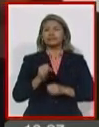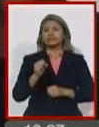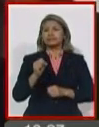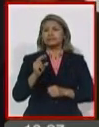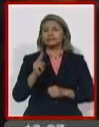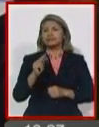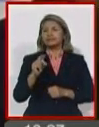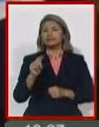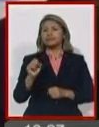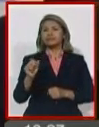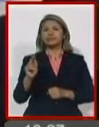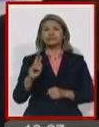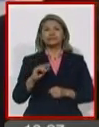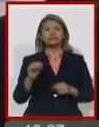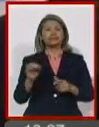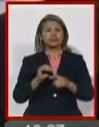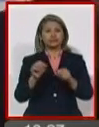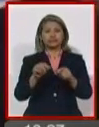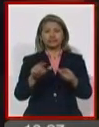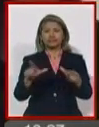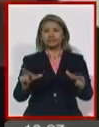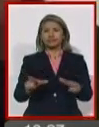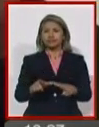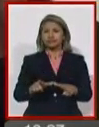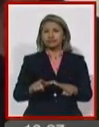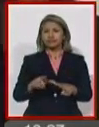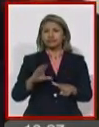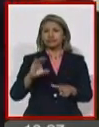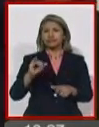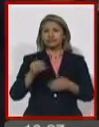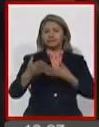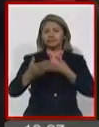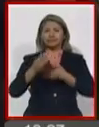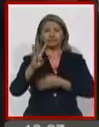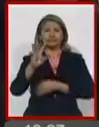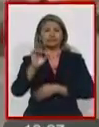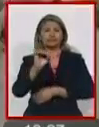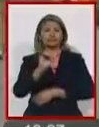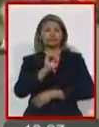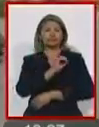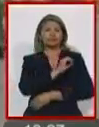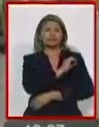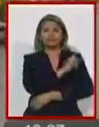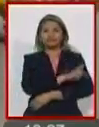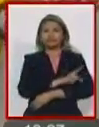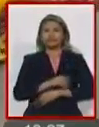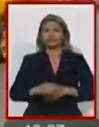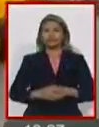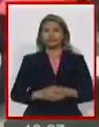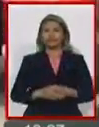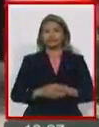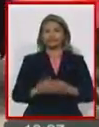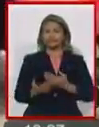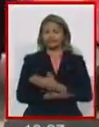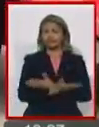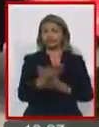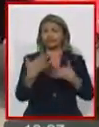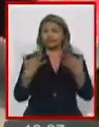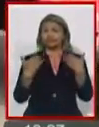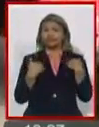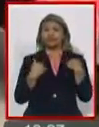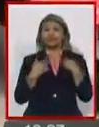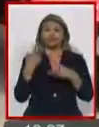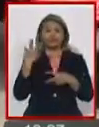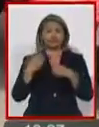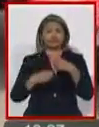el puente Ustares y la zona de Caiguami, que está a 50 kilómetros de Villamontes. Asimismo, se indicó que durante la mañana se presentó